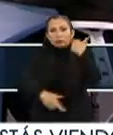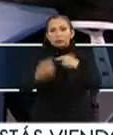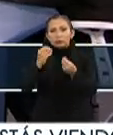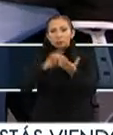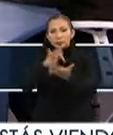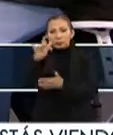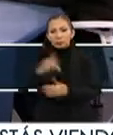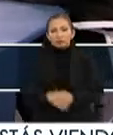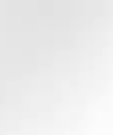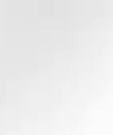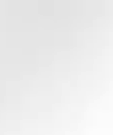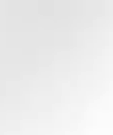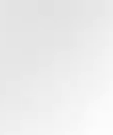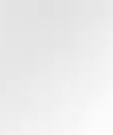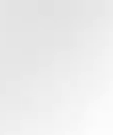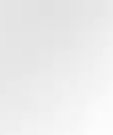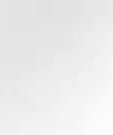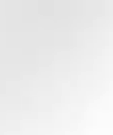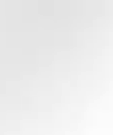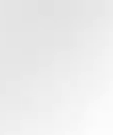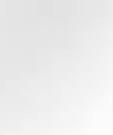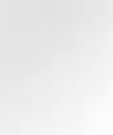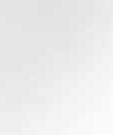Regresamos. Muchísimas gracias por estar con nosotros.